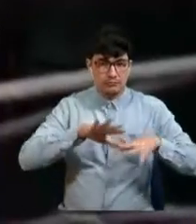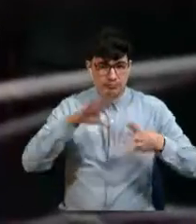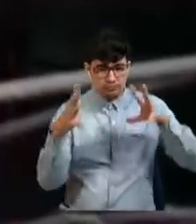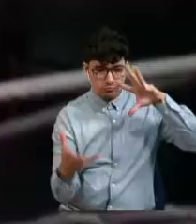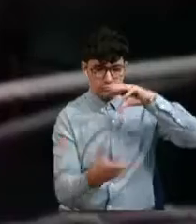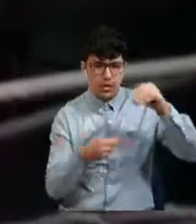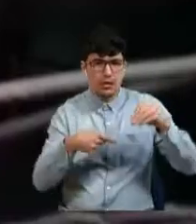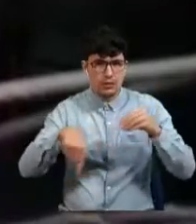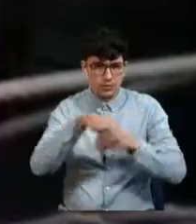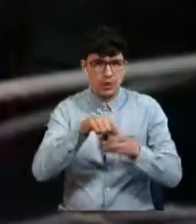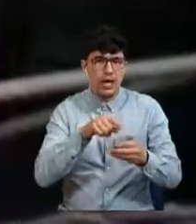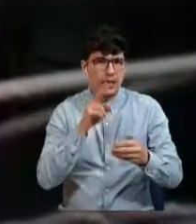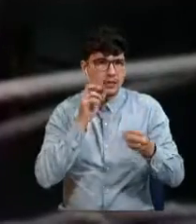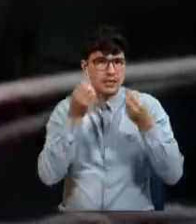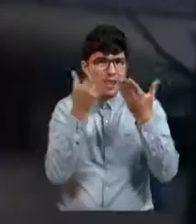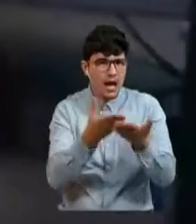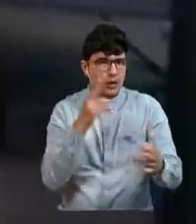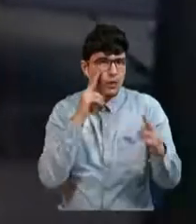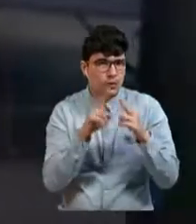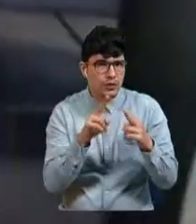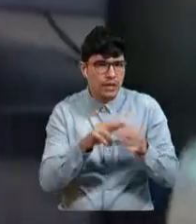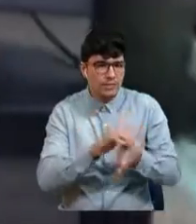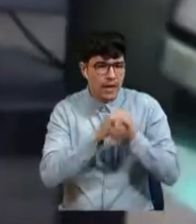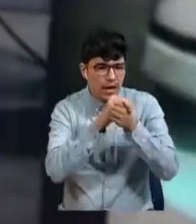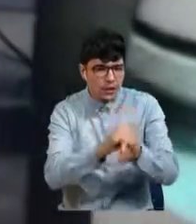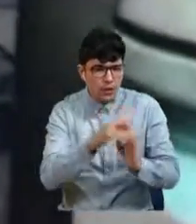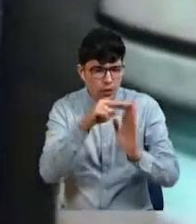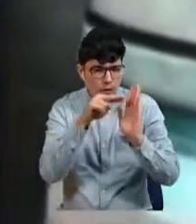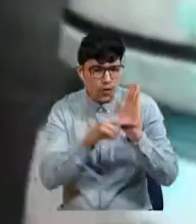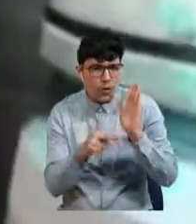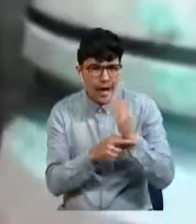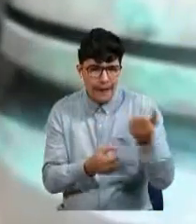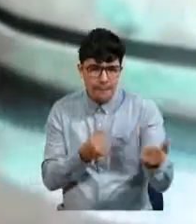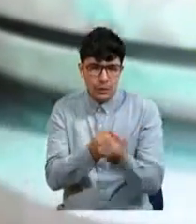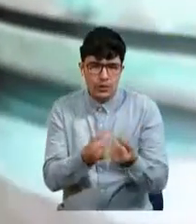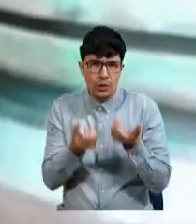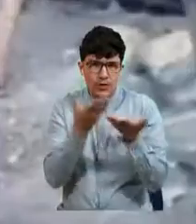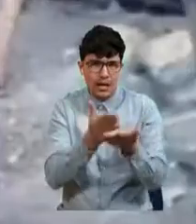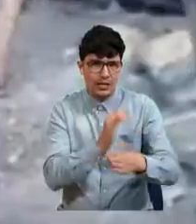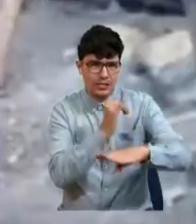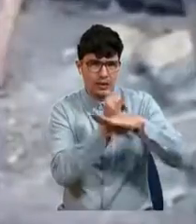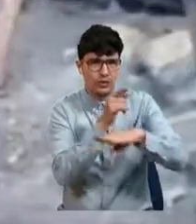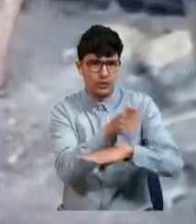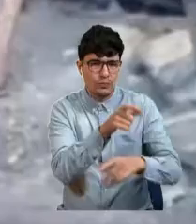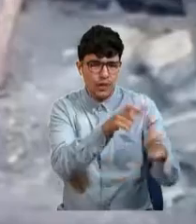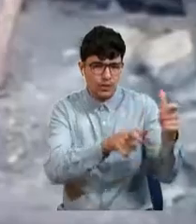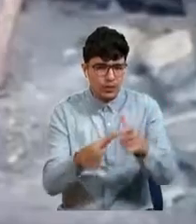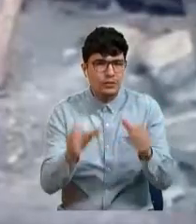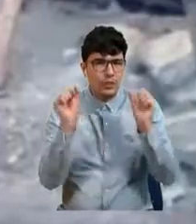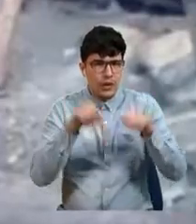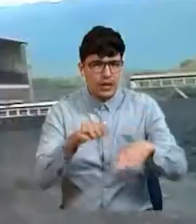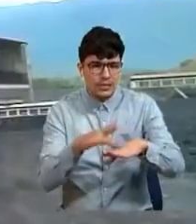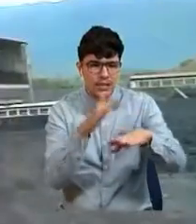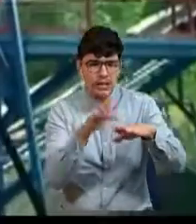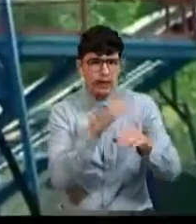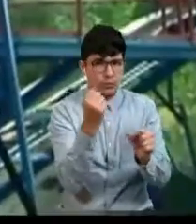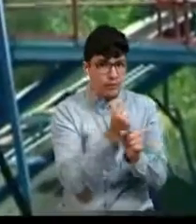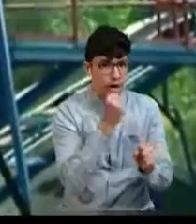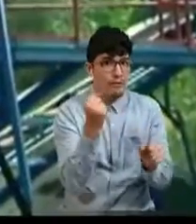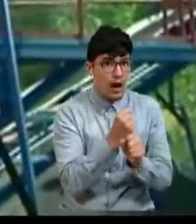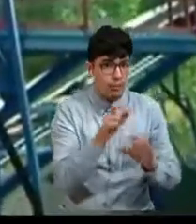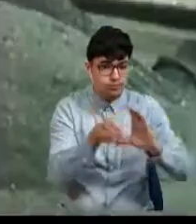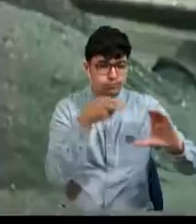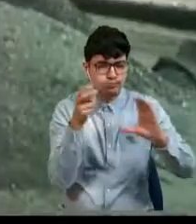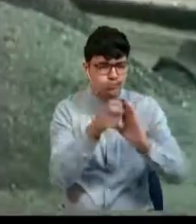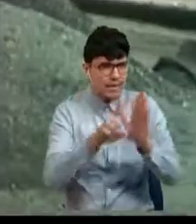en la cual se da a conocer la estructura funciones y apoyo que brinda la institucionalidad a las autoridades locales para incentivar un trabajo conjunto que permita